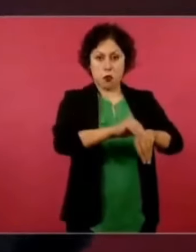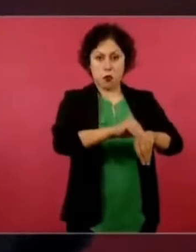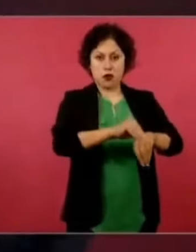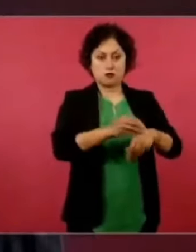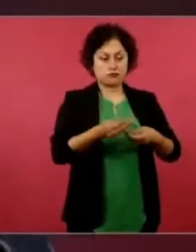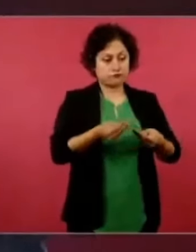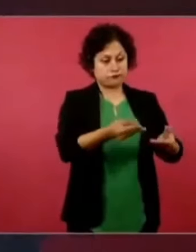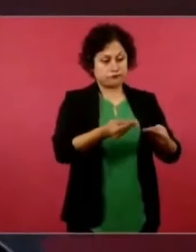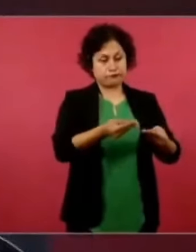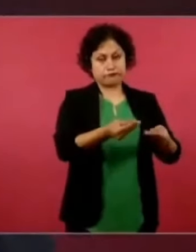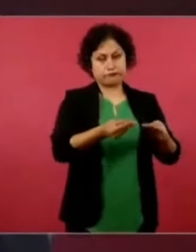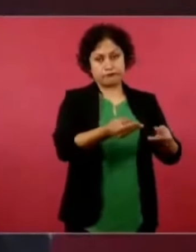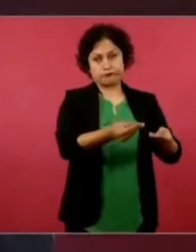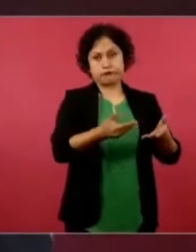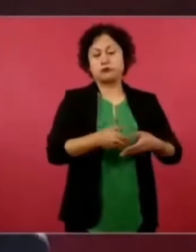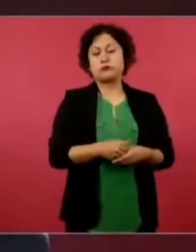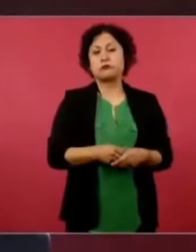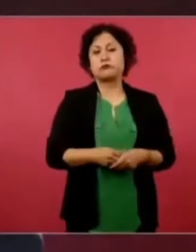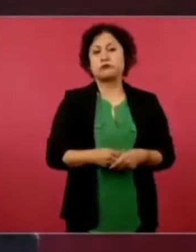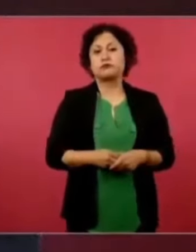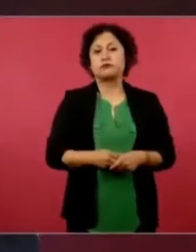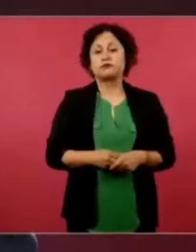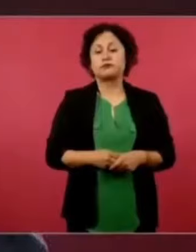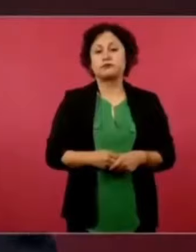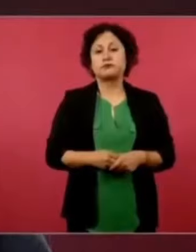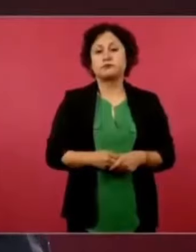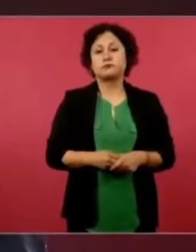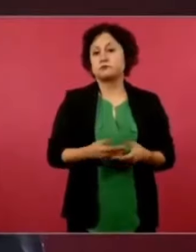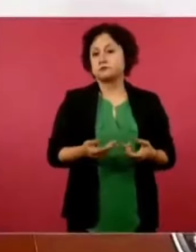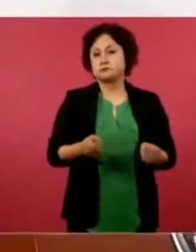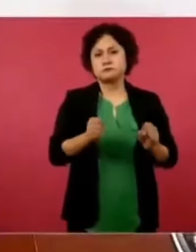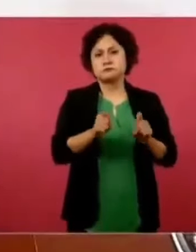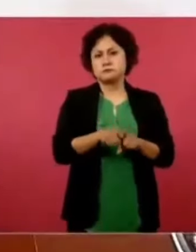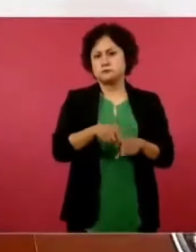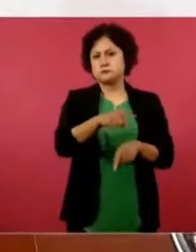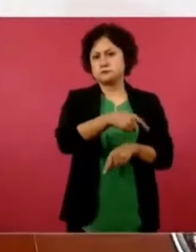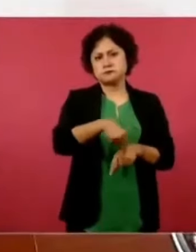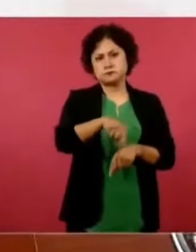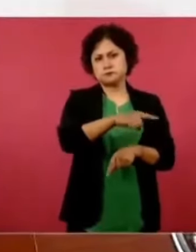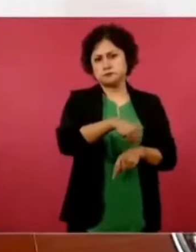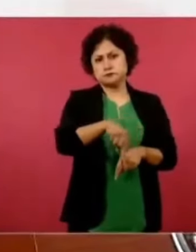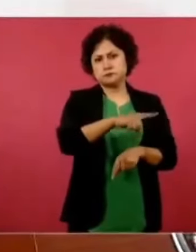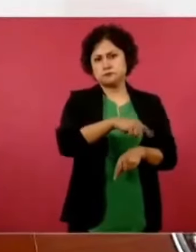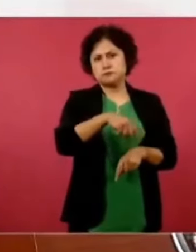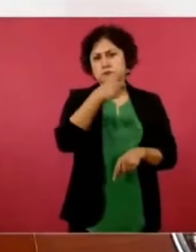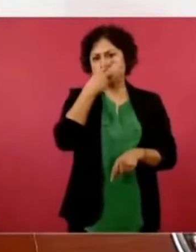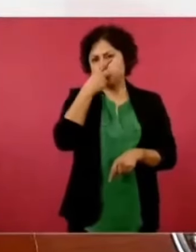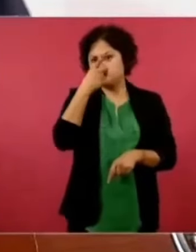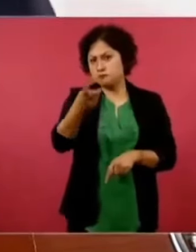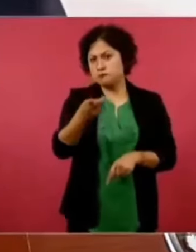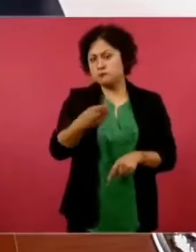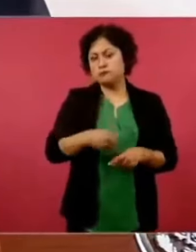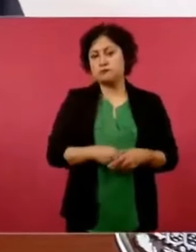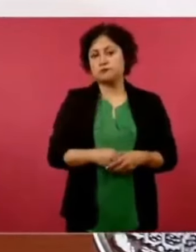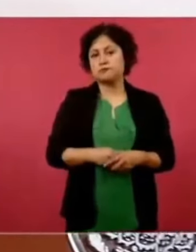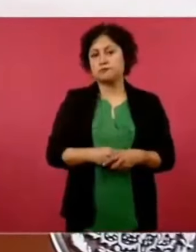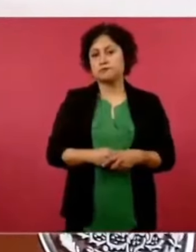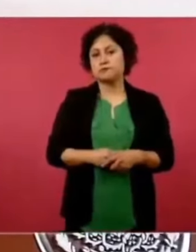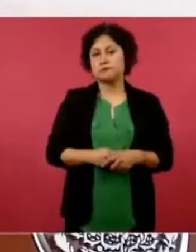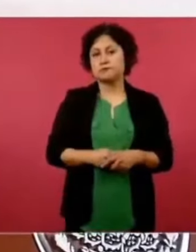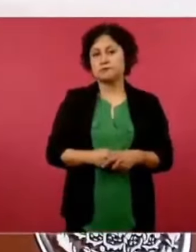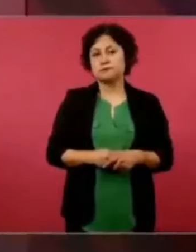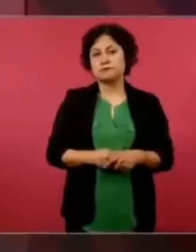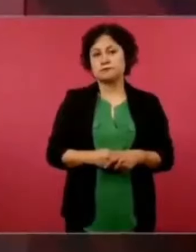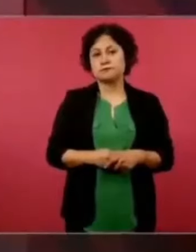a difundir la idea de que